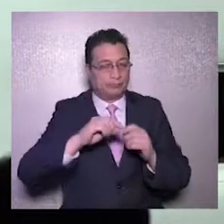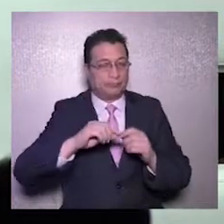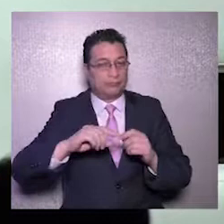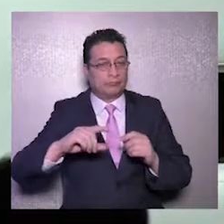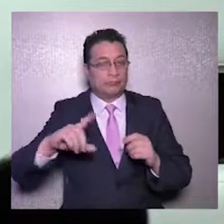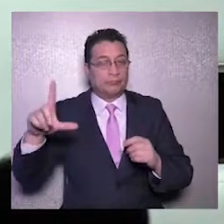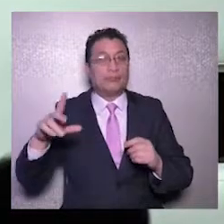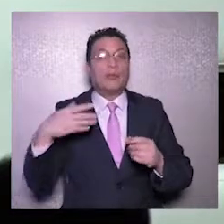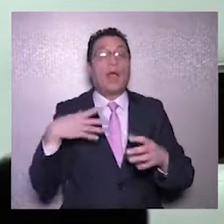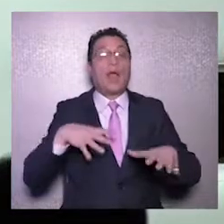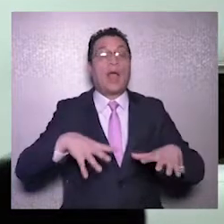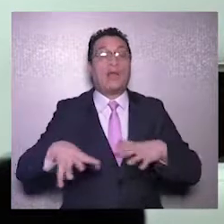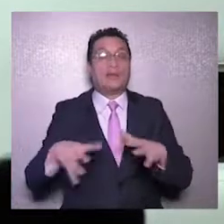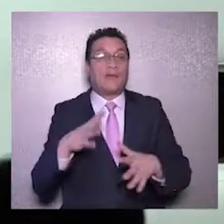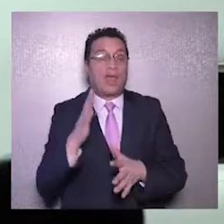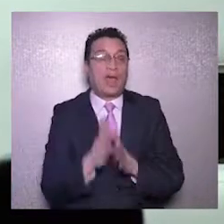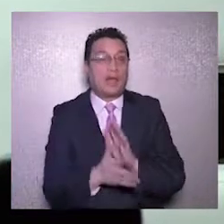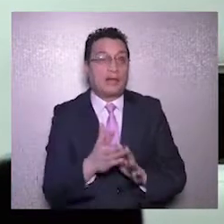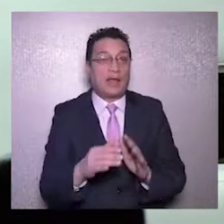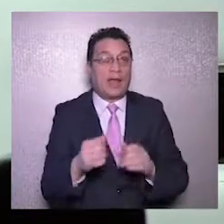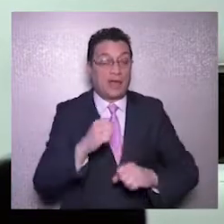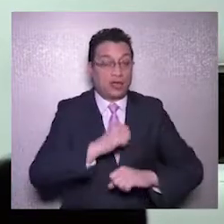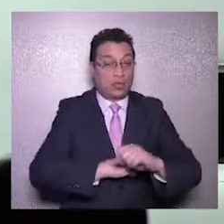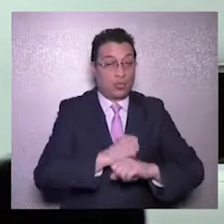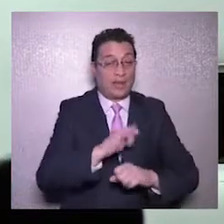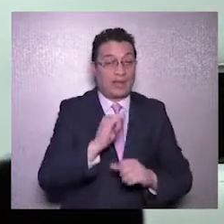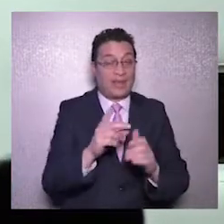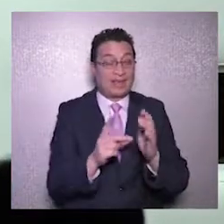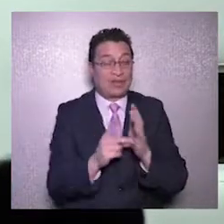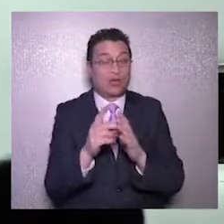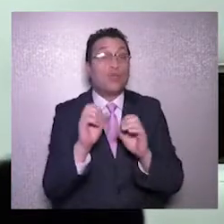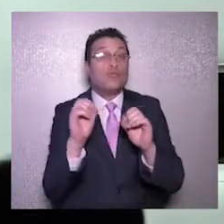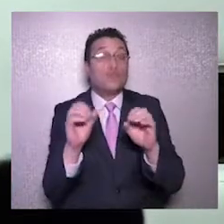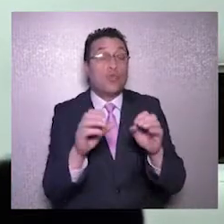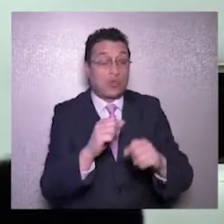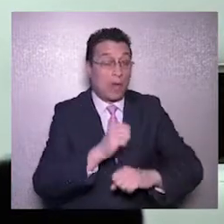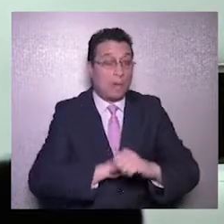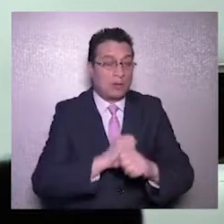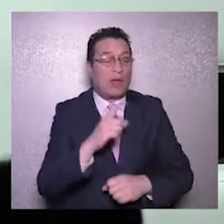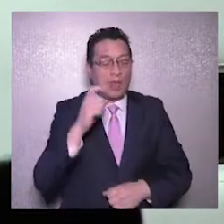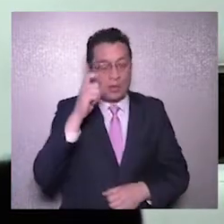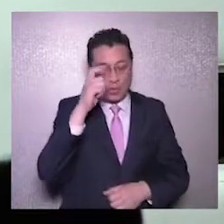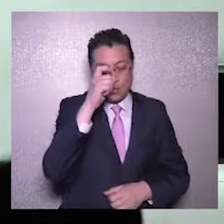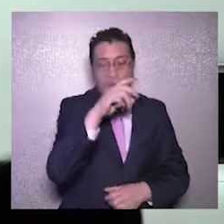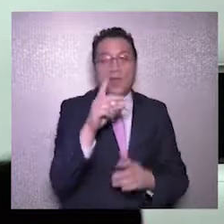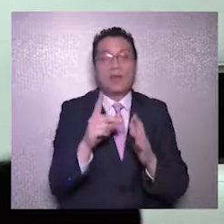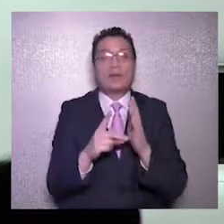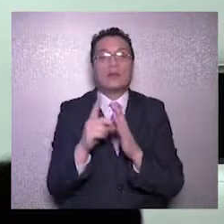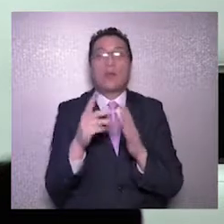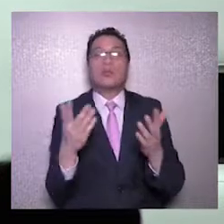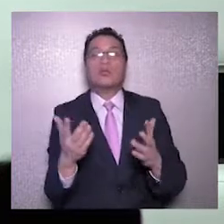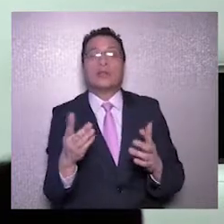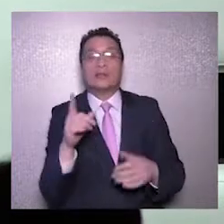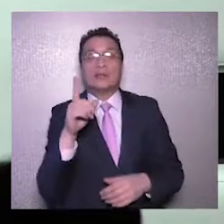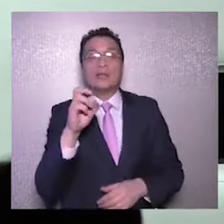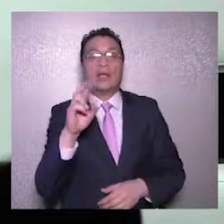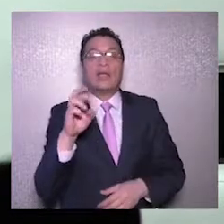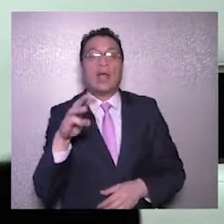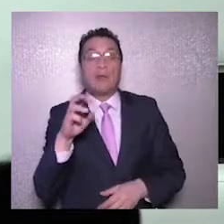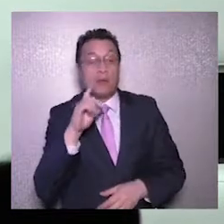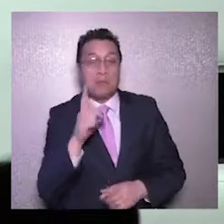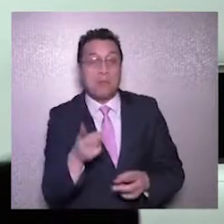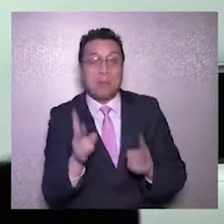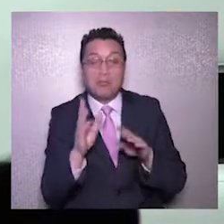actividad industrial y de desarrollo del país. Muchas empresas les cuesta muchísimo desarrollarse porque las Seremis no les dan los